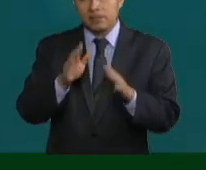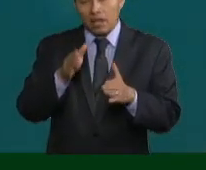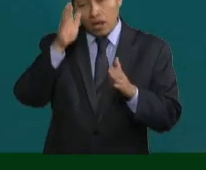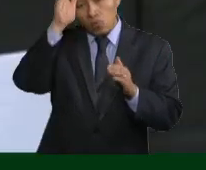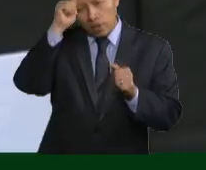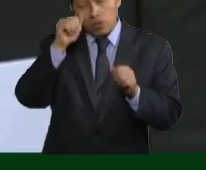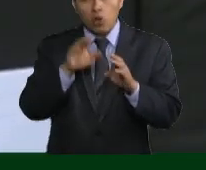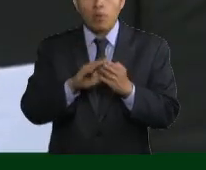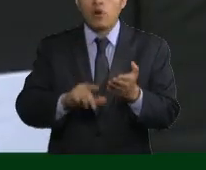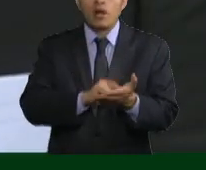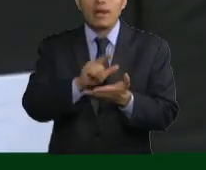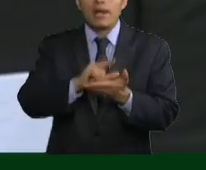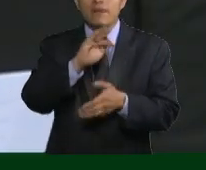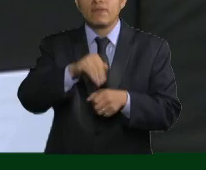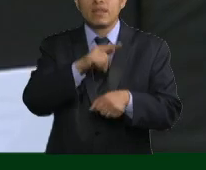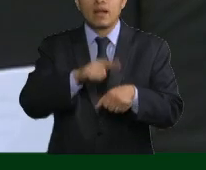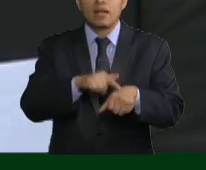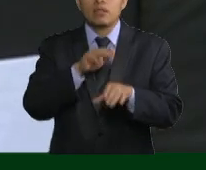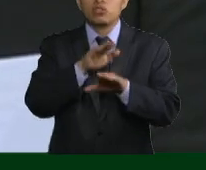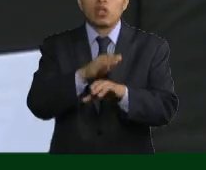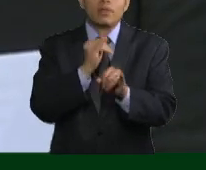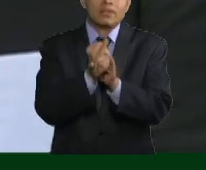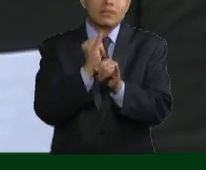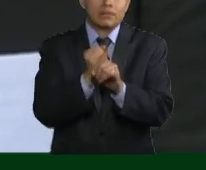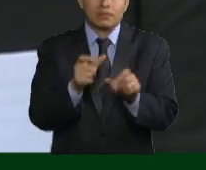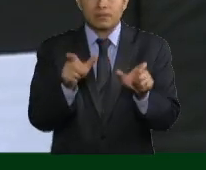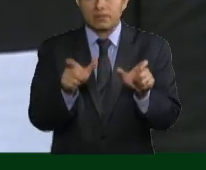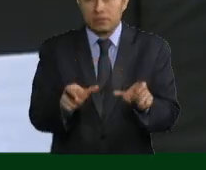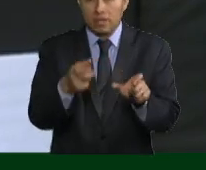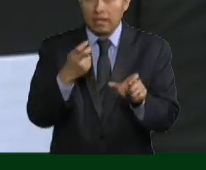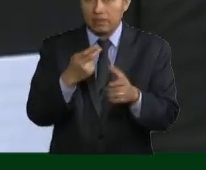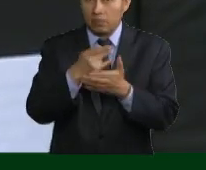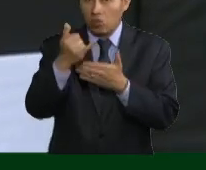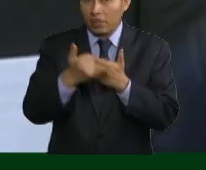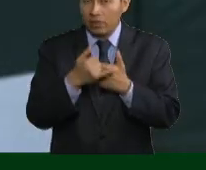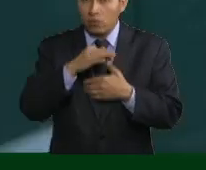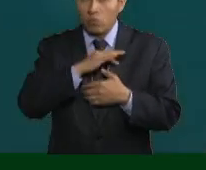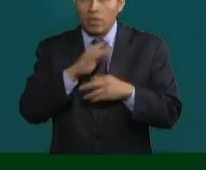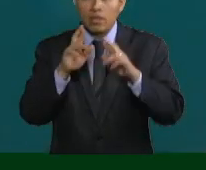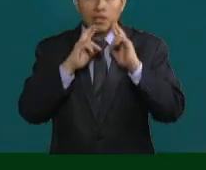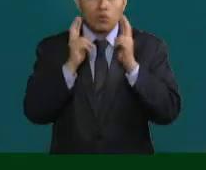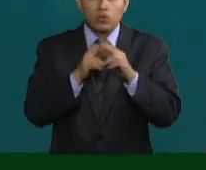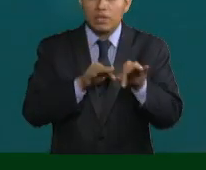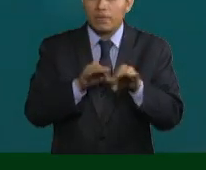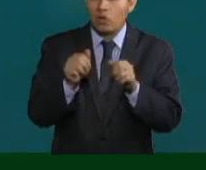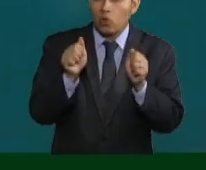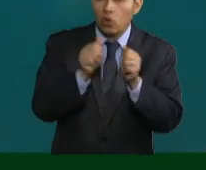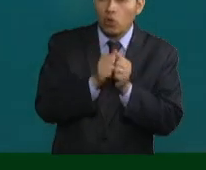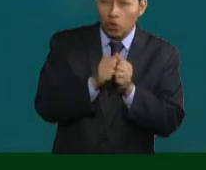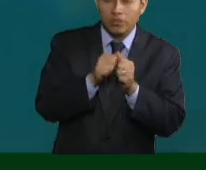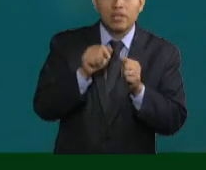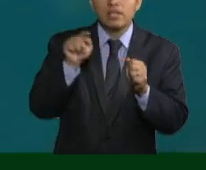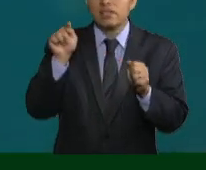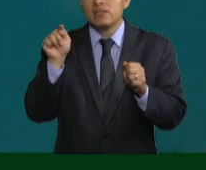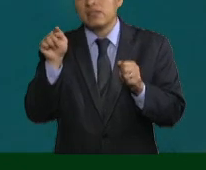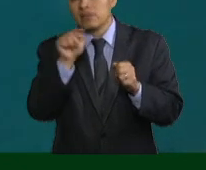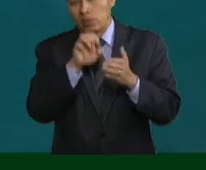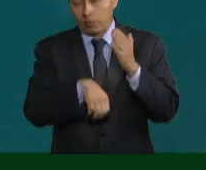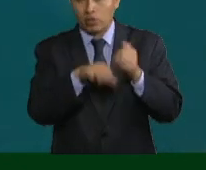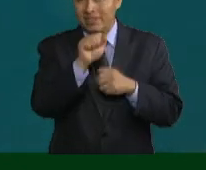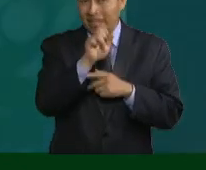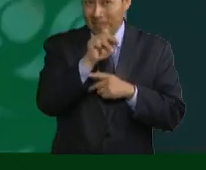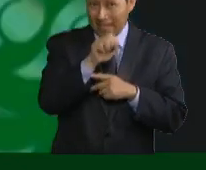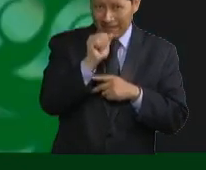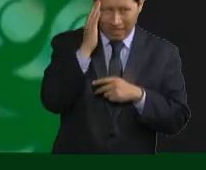dictaminación de la Ley Federal de Ciberseguridad. Dicho proyecto contempla reuniones de trabajo con los titulares de la SEDENA, de